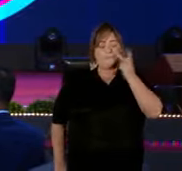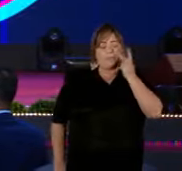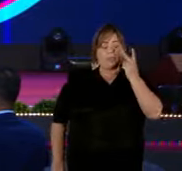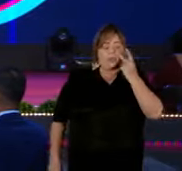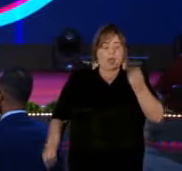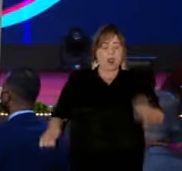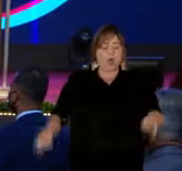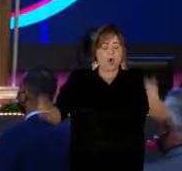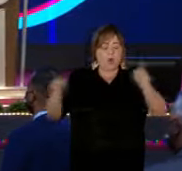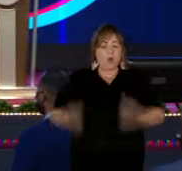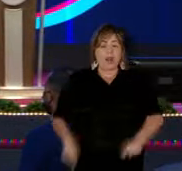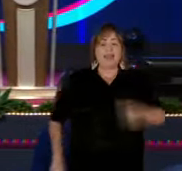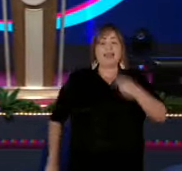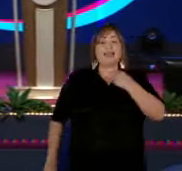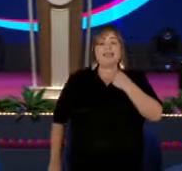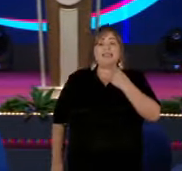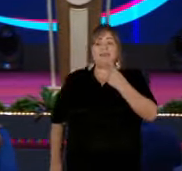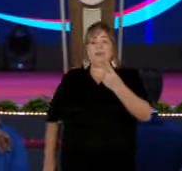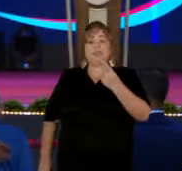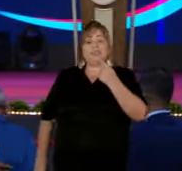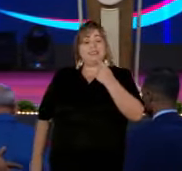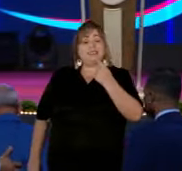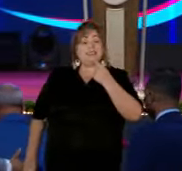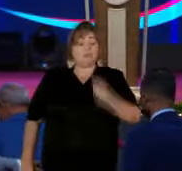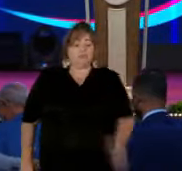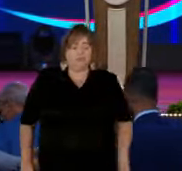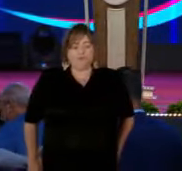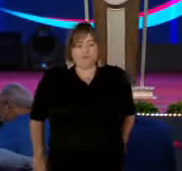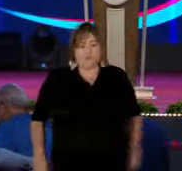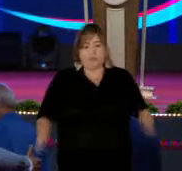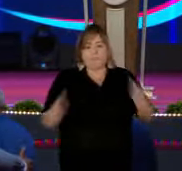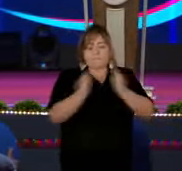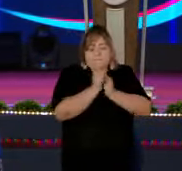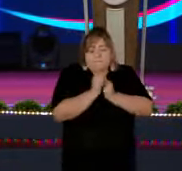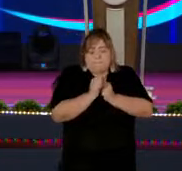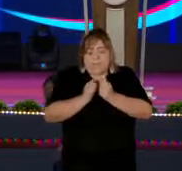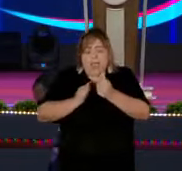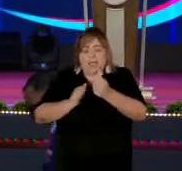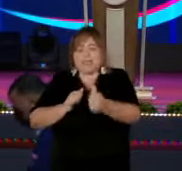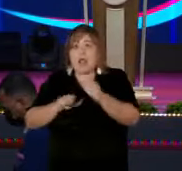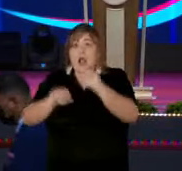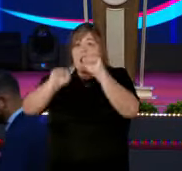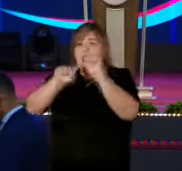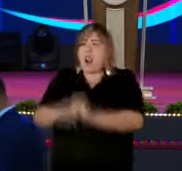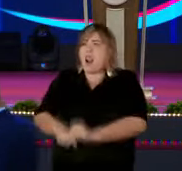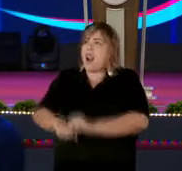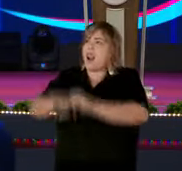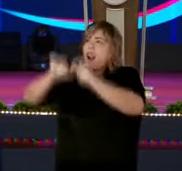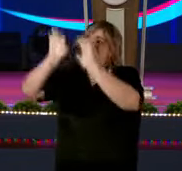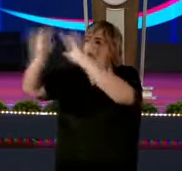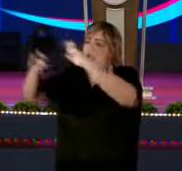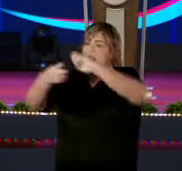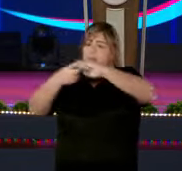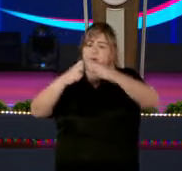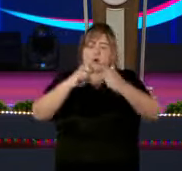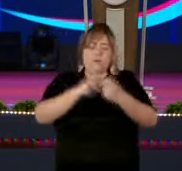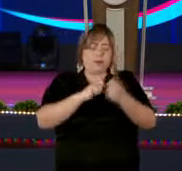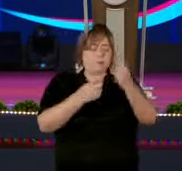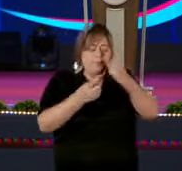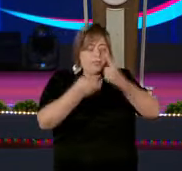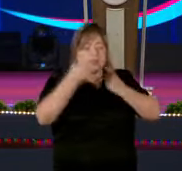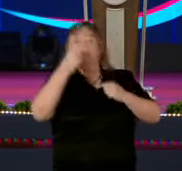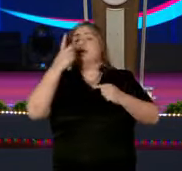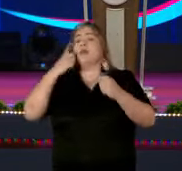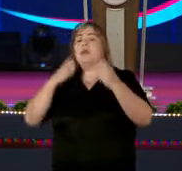lo fuerte. Atravesando el valle de lágrimas, lo cambian